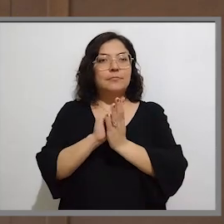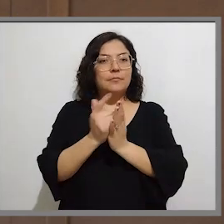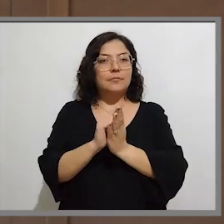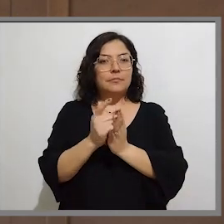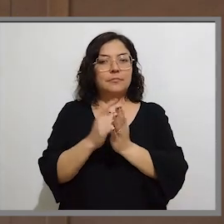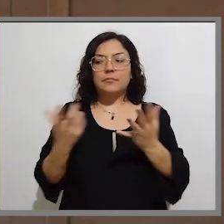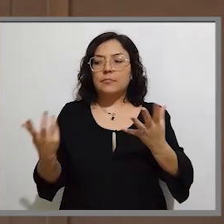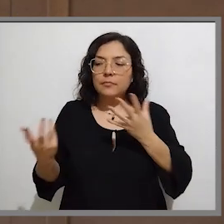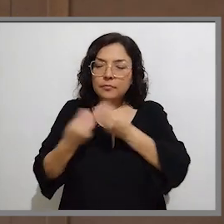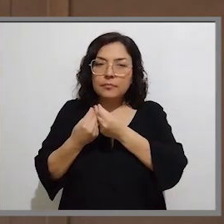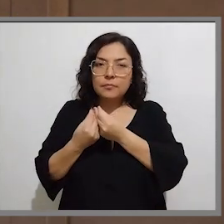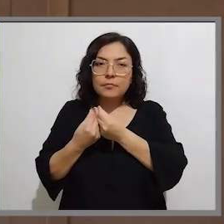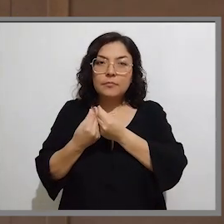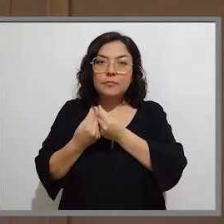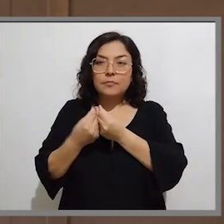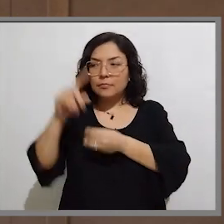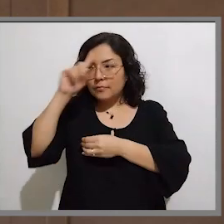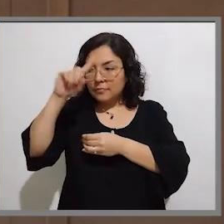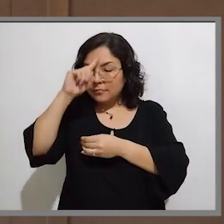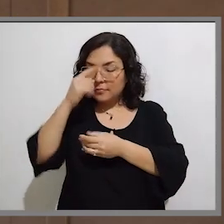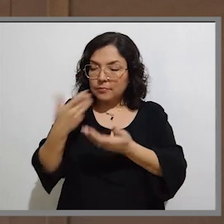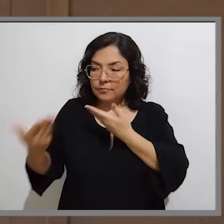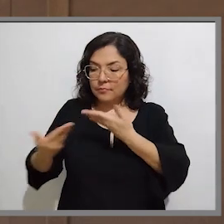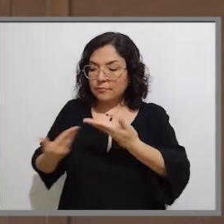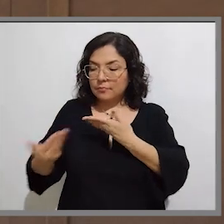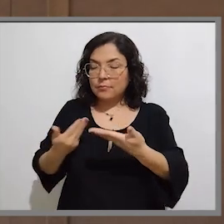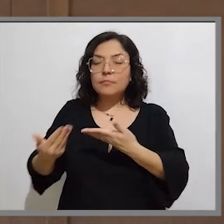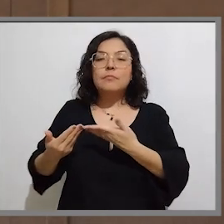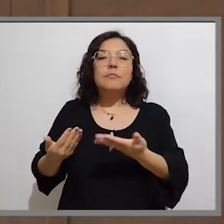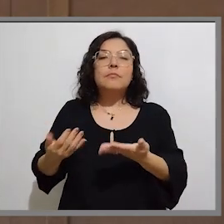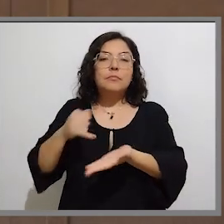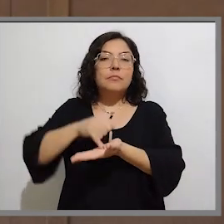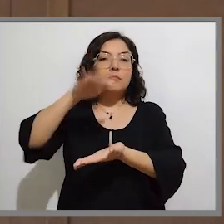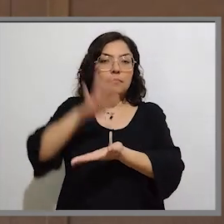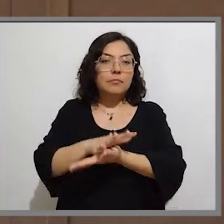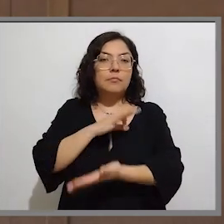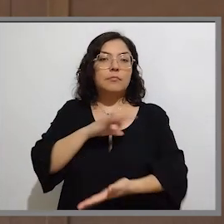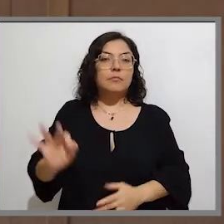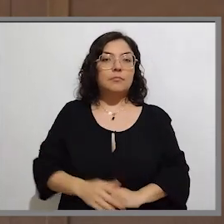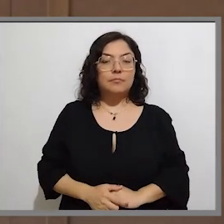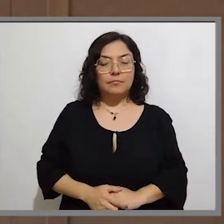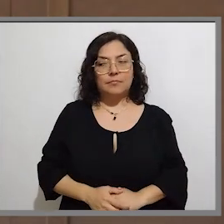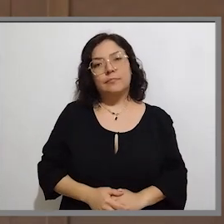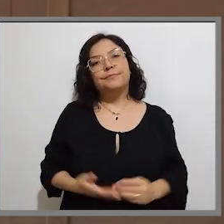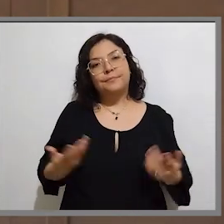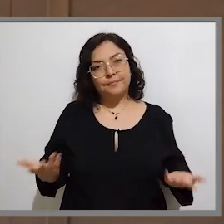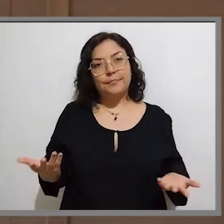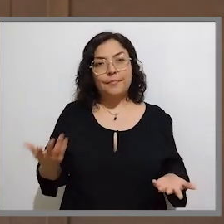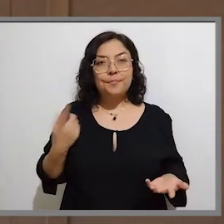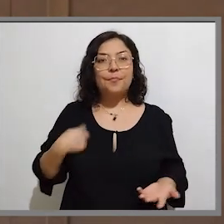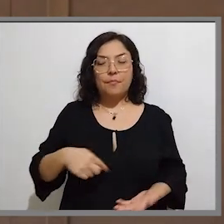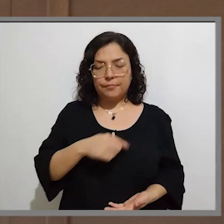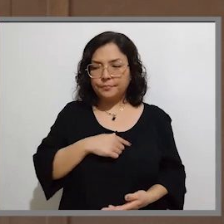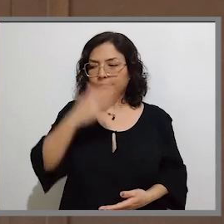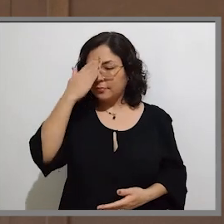una coedición. Y las coediciones son necesarias porque nos permiten, por un lado, tener el respaldo institucional que